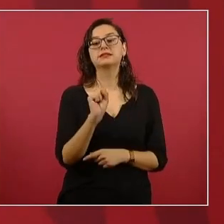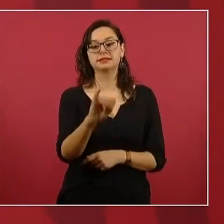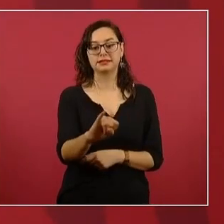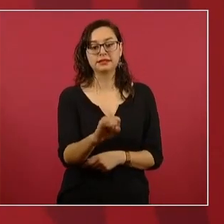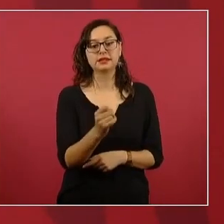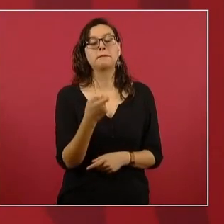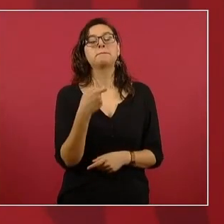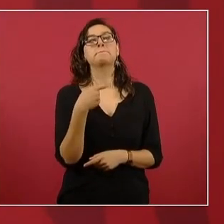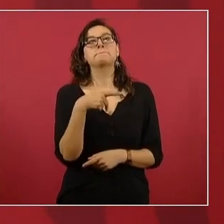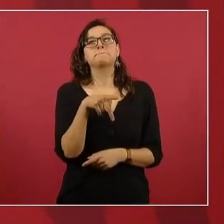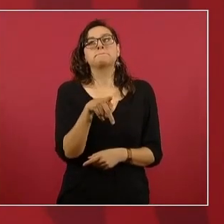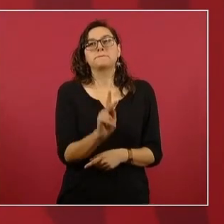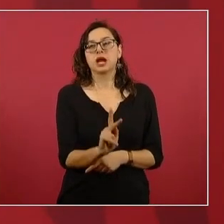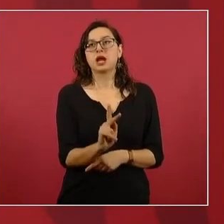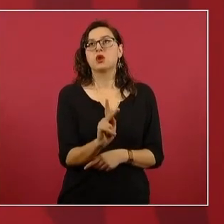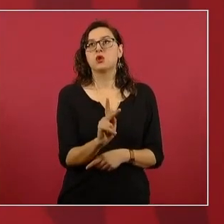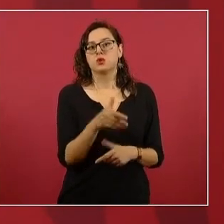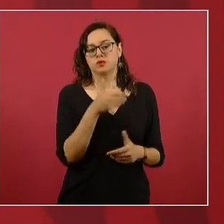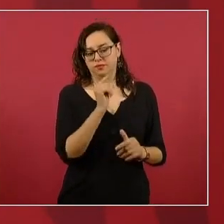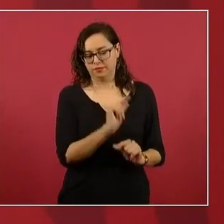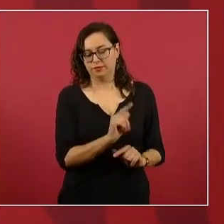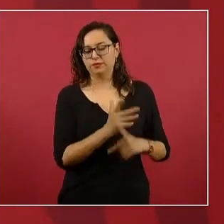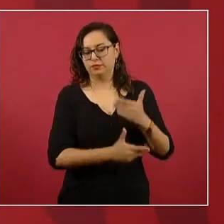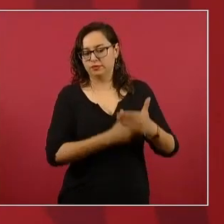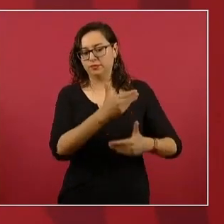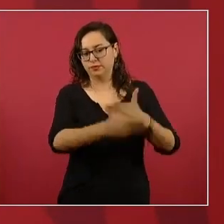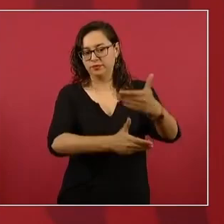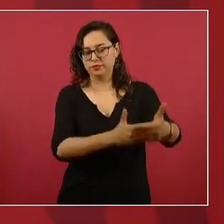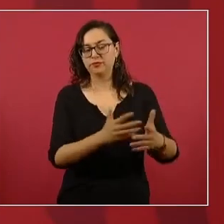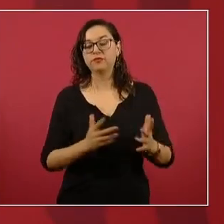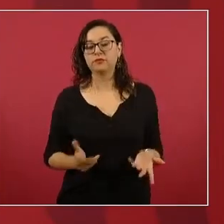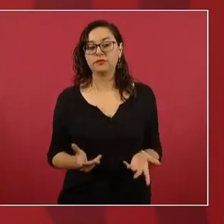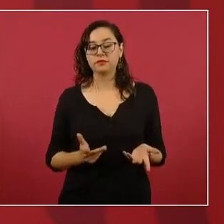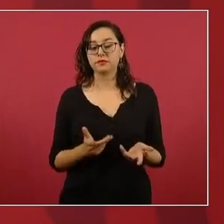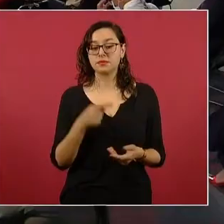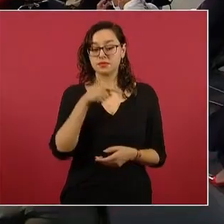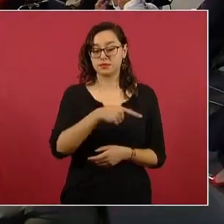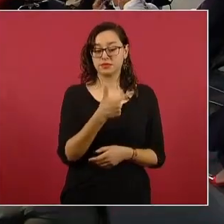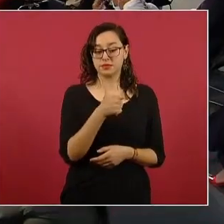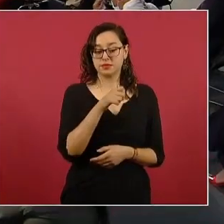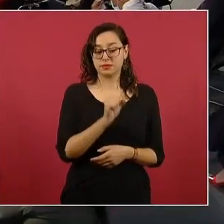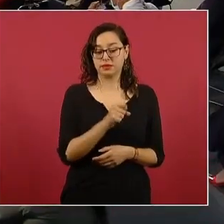ayudamos a que se controlaran los precios,